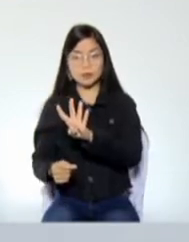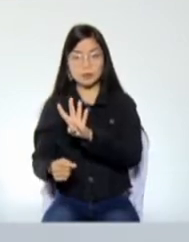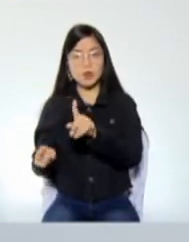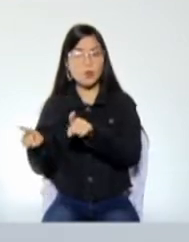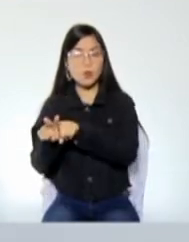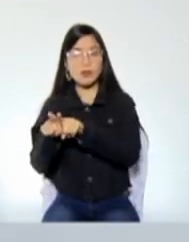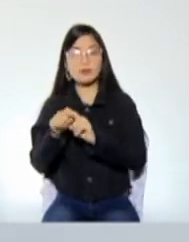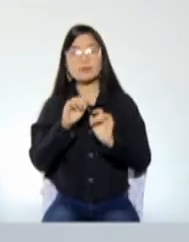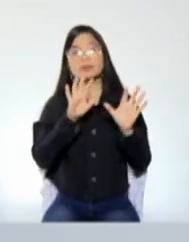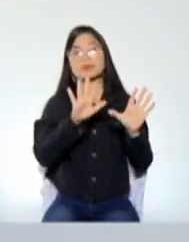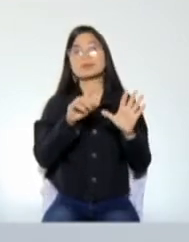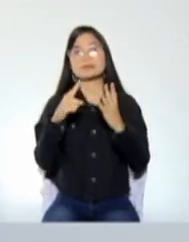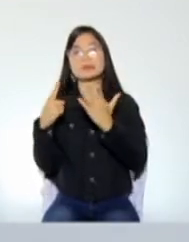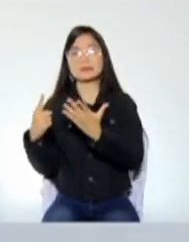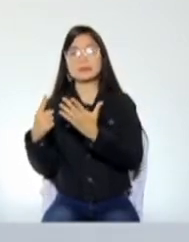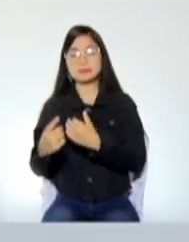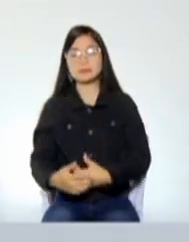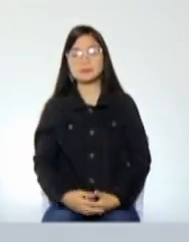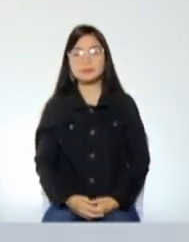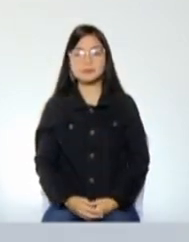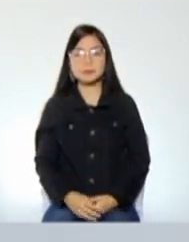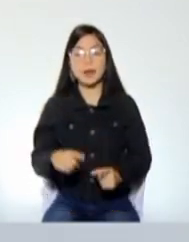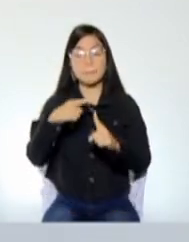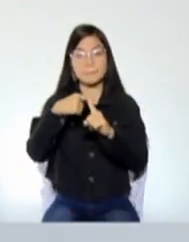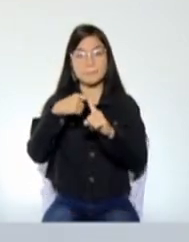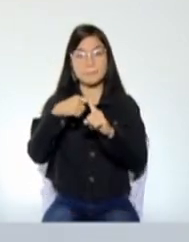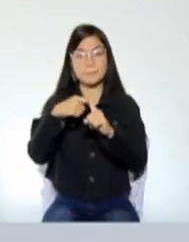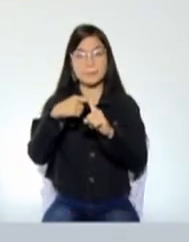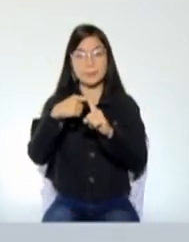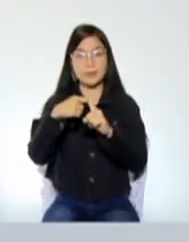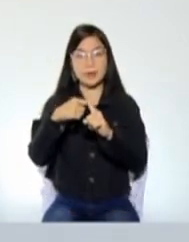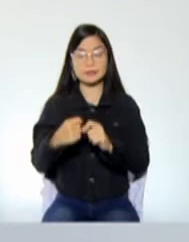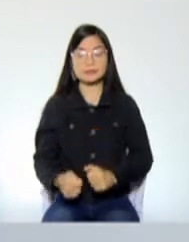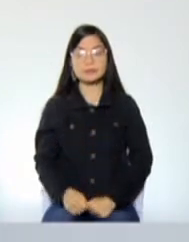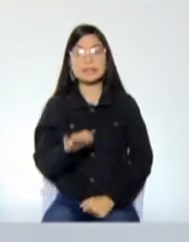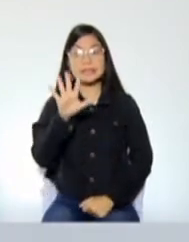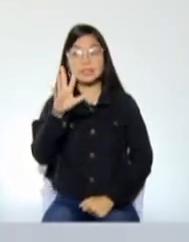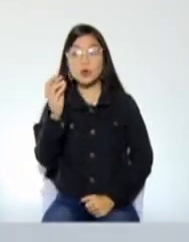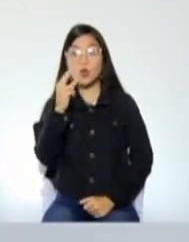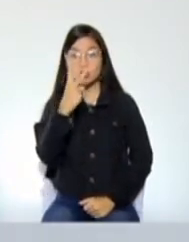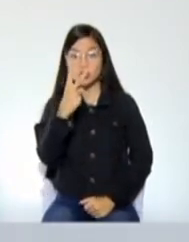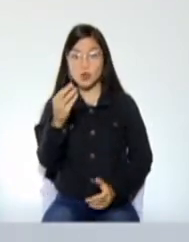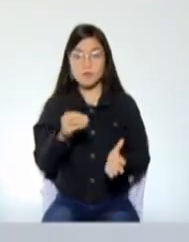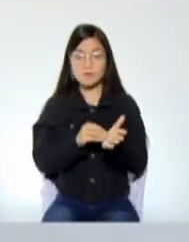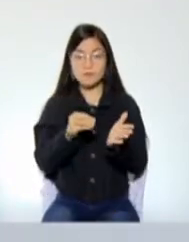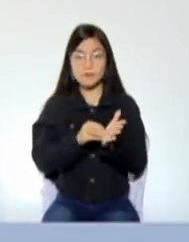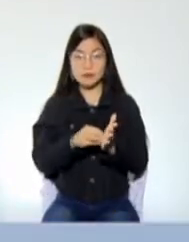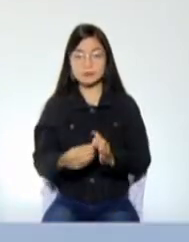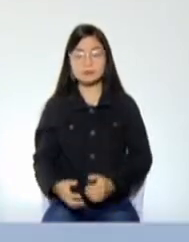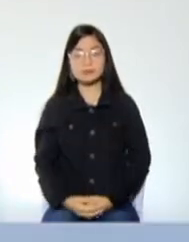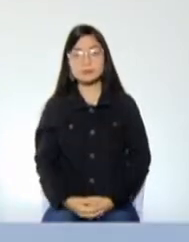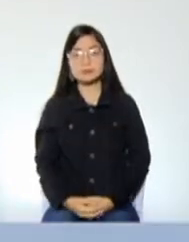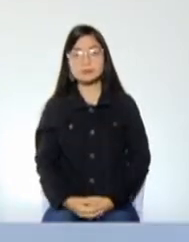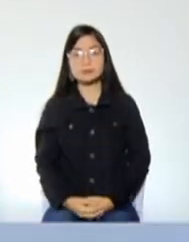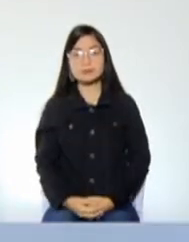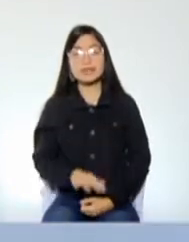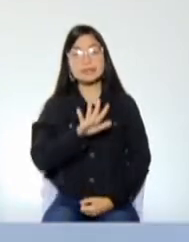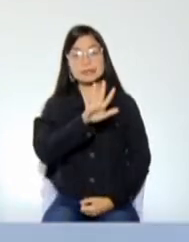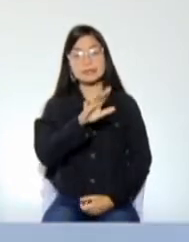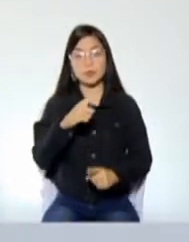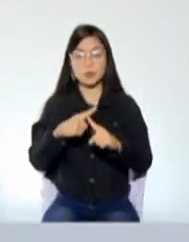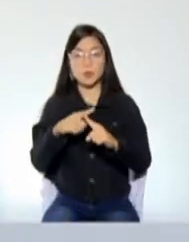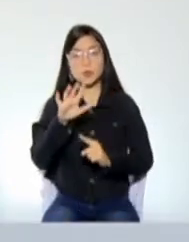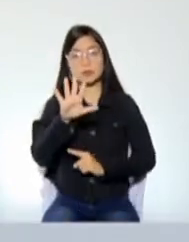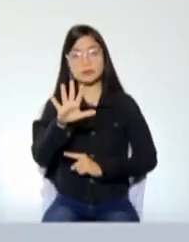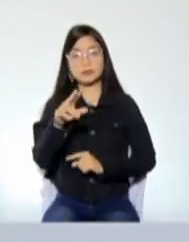16. Más, vemos que el 5 se repite 2 veces, entonces decimos que 5